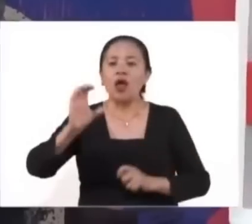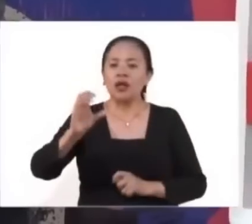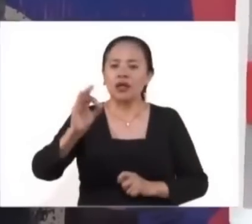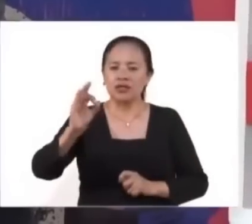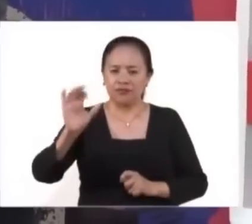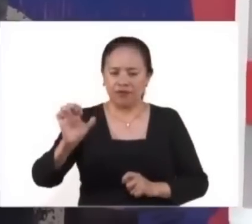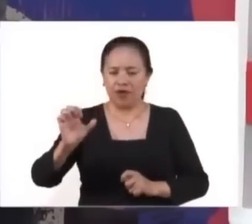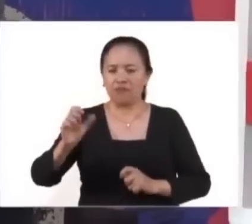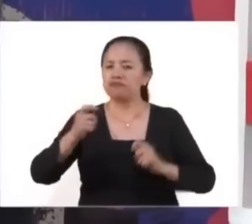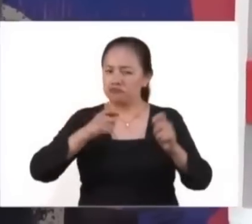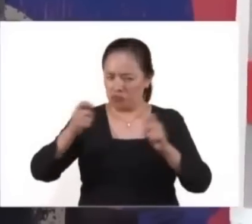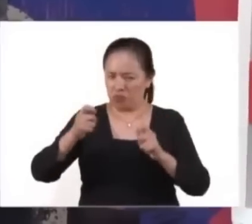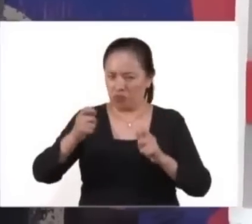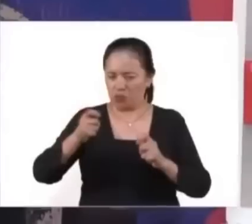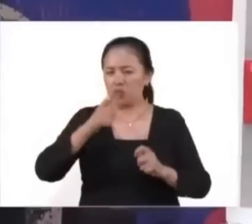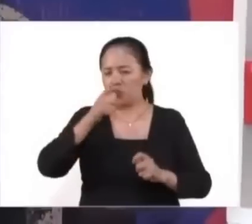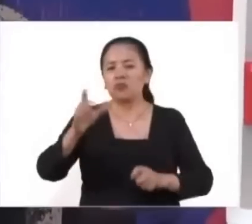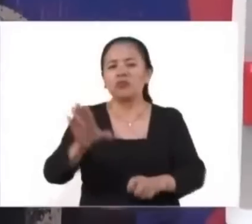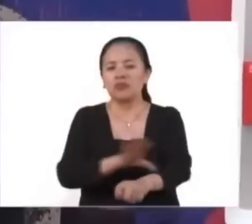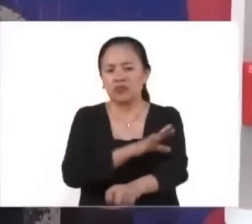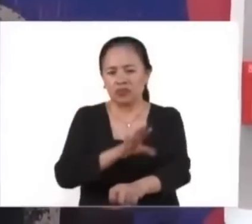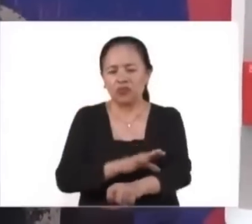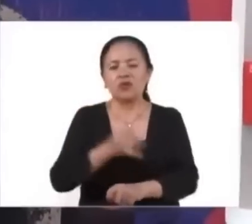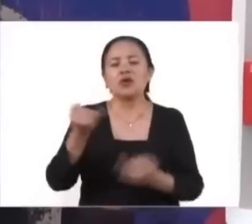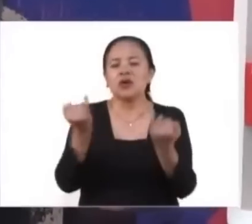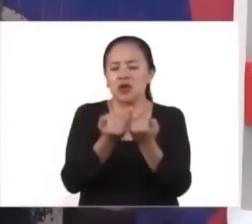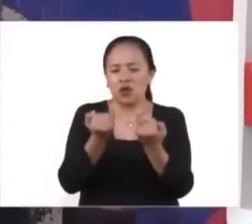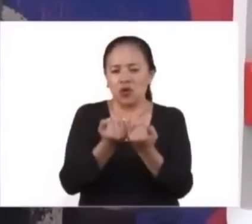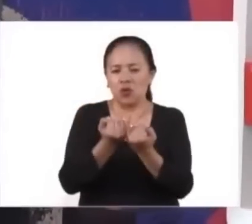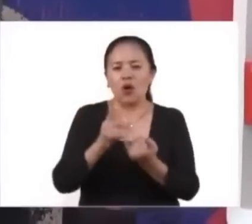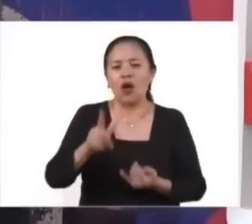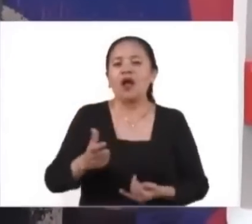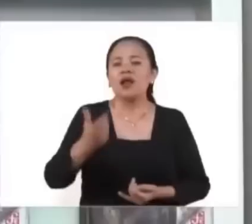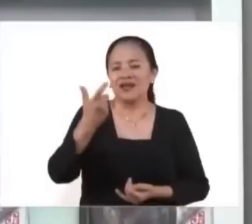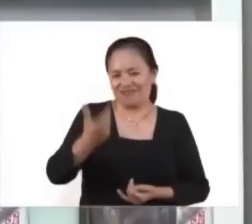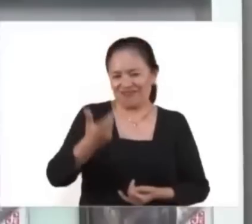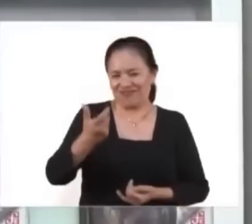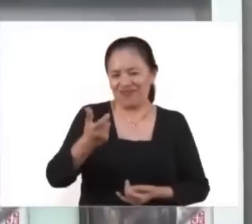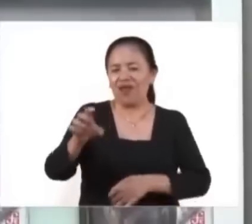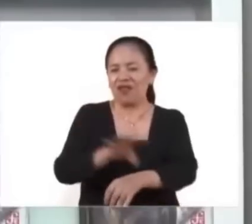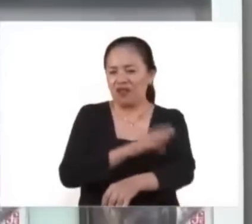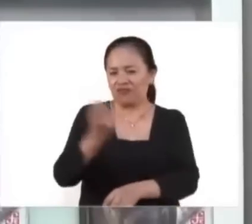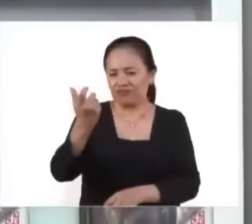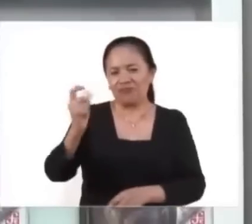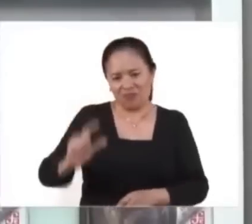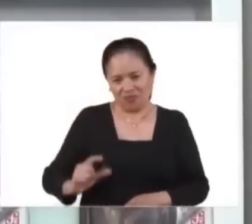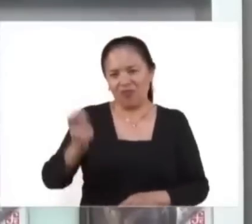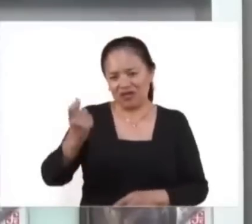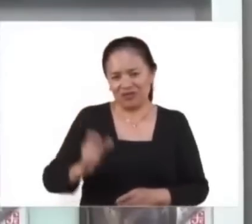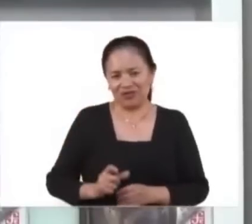nacional representa el mantenimiento de los precios de la electricidad y representa